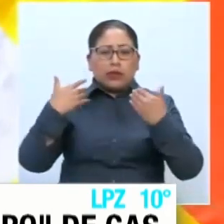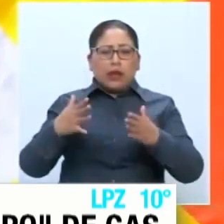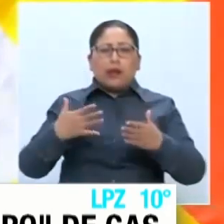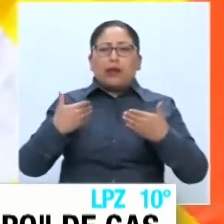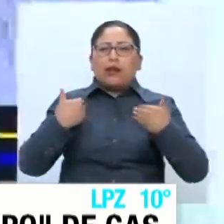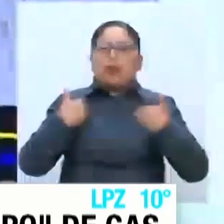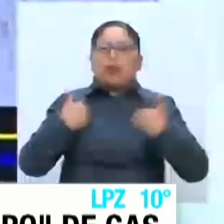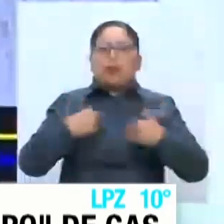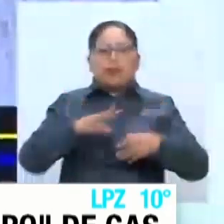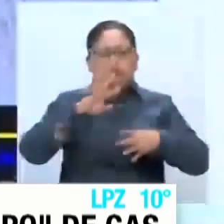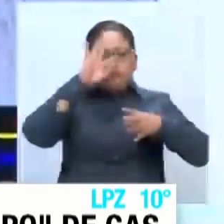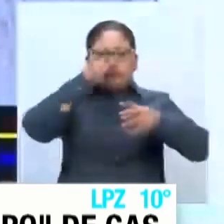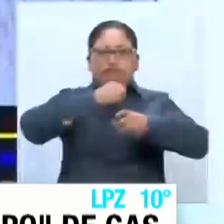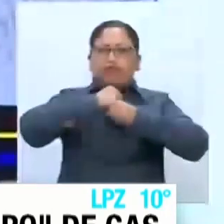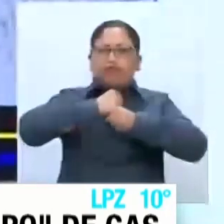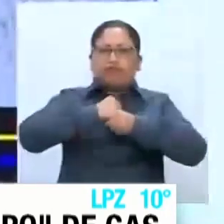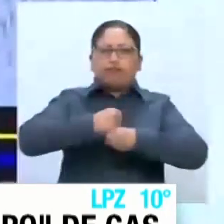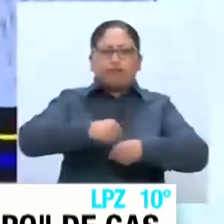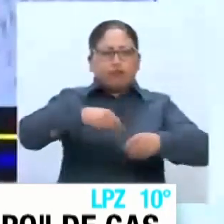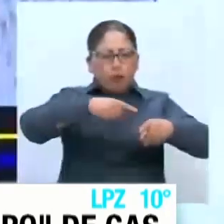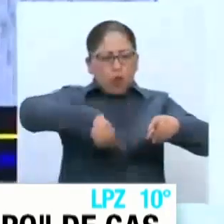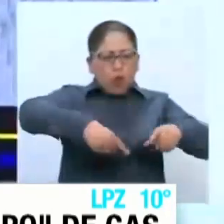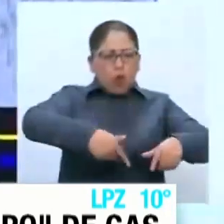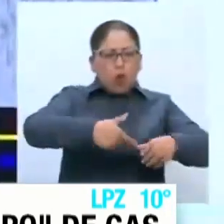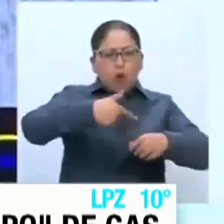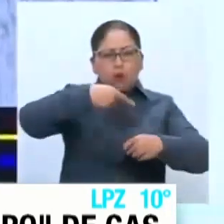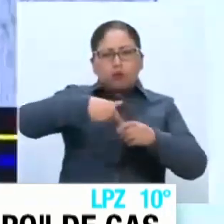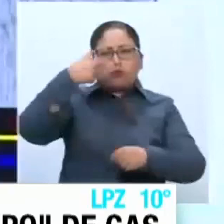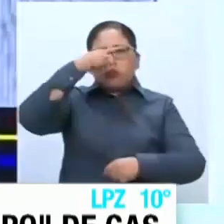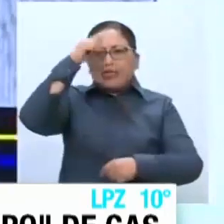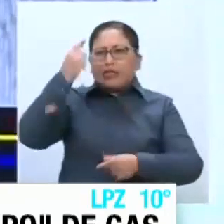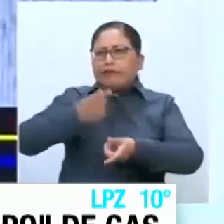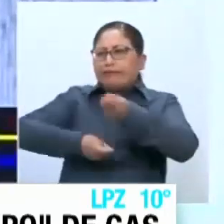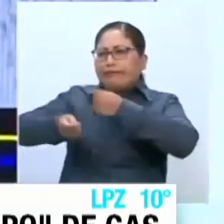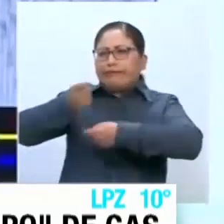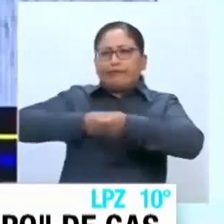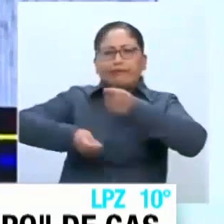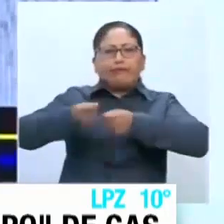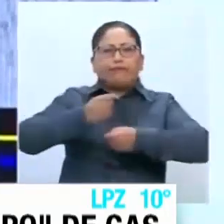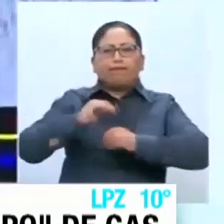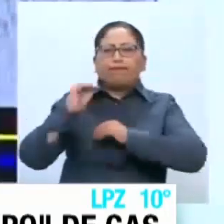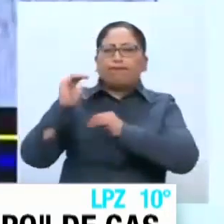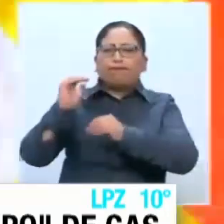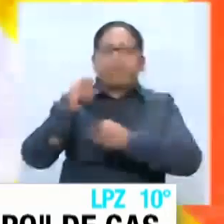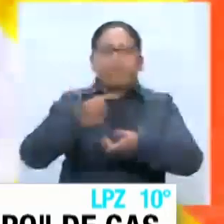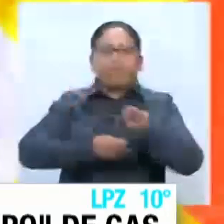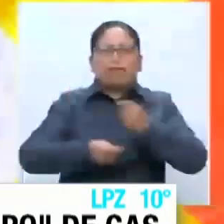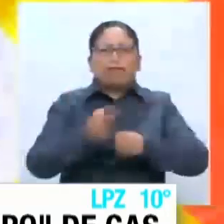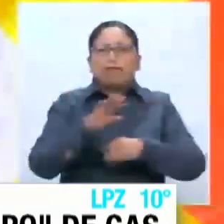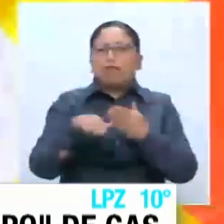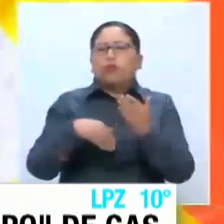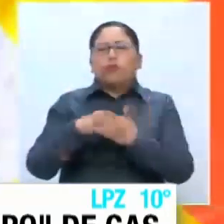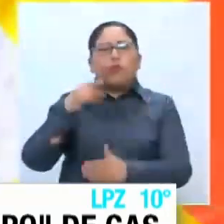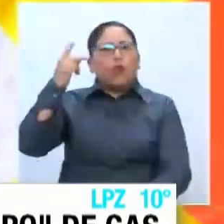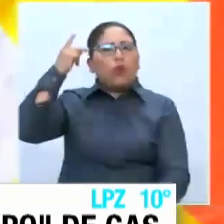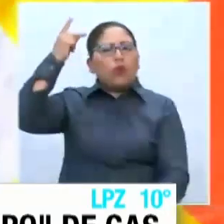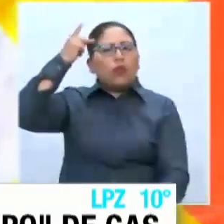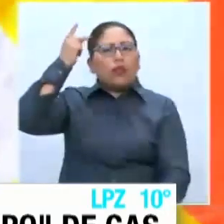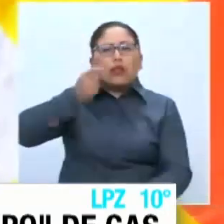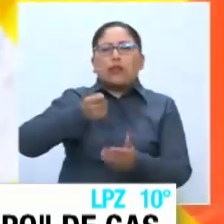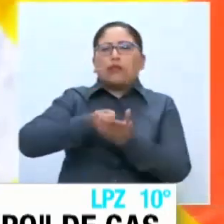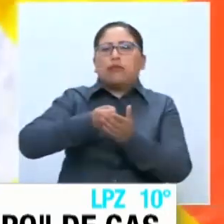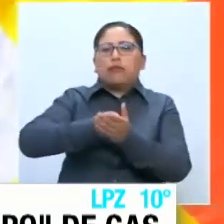en producción y, por lo tanto, va a ser un importante aporte para toda la política